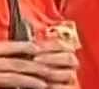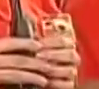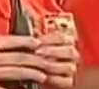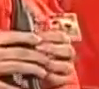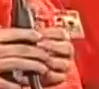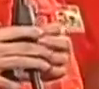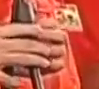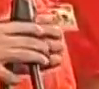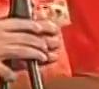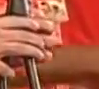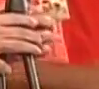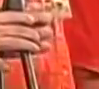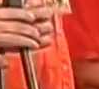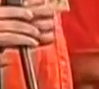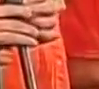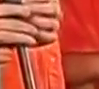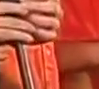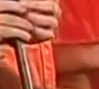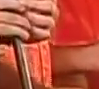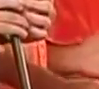el Paseo